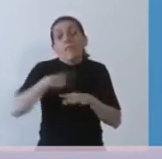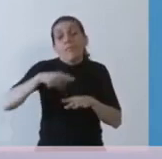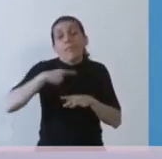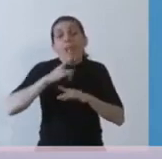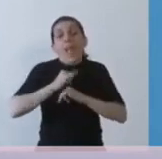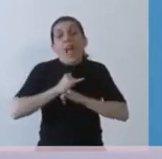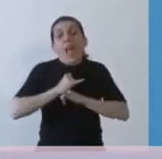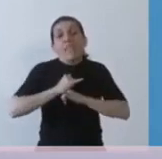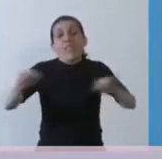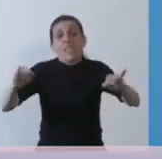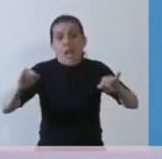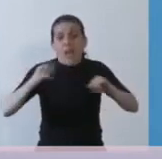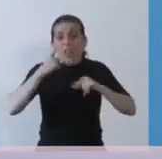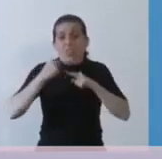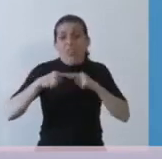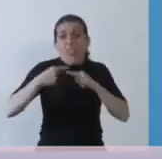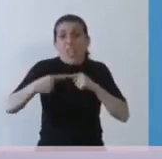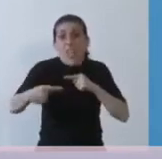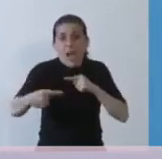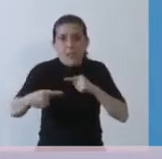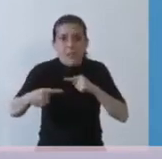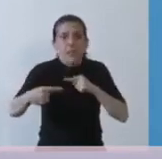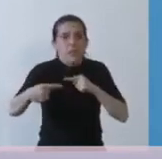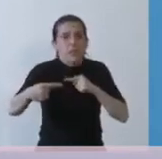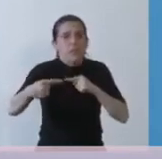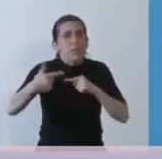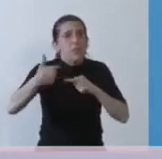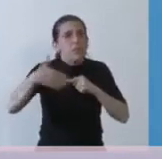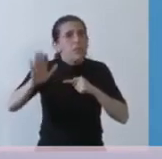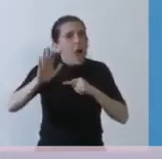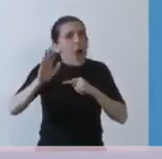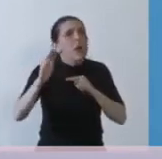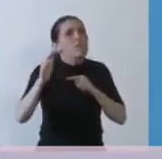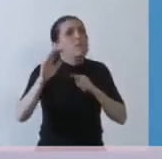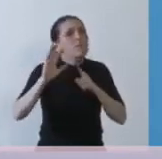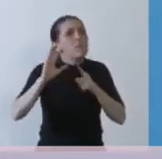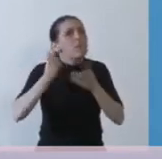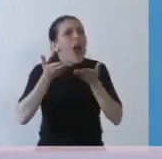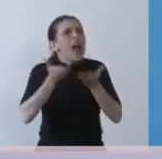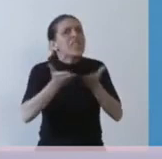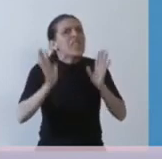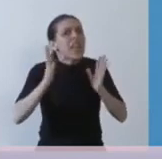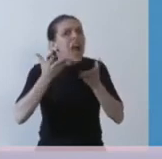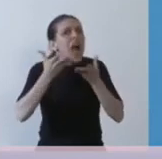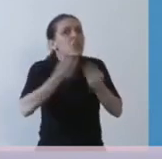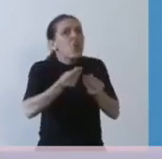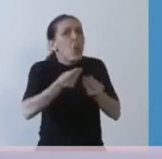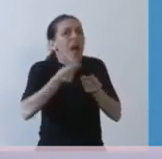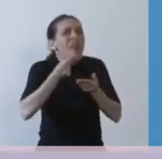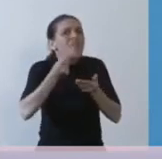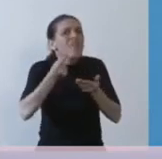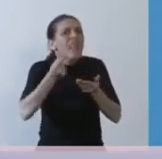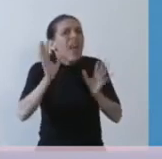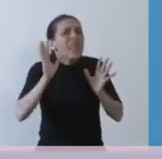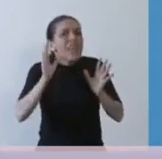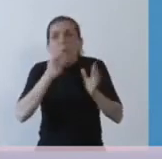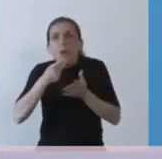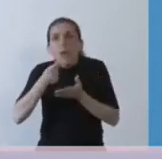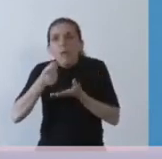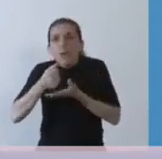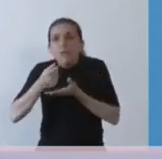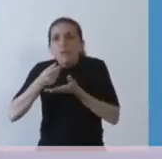en en los próximos días se dispondrá de un paquete de asistencia financiera focalizado en las pymes pero también